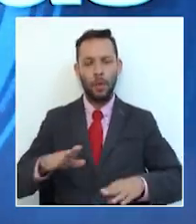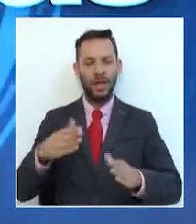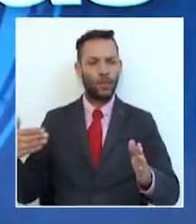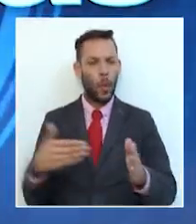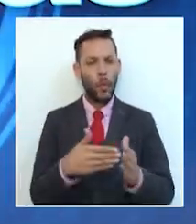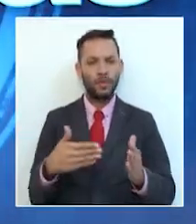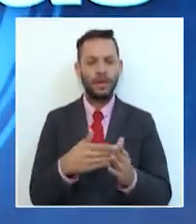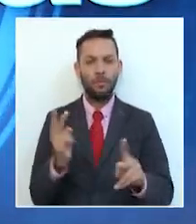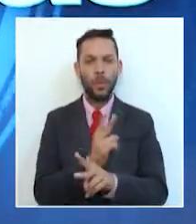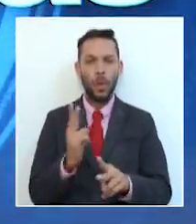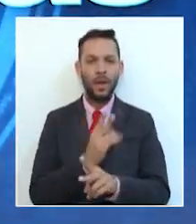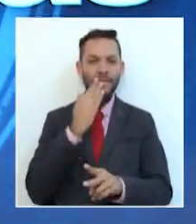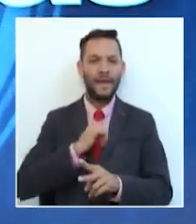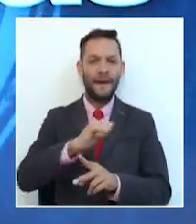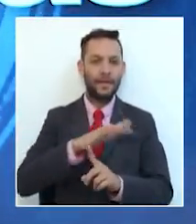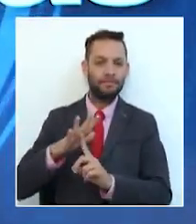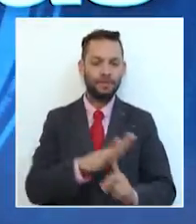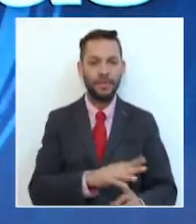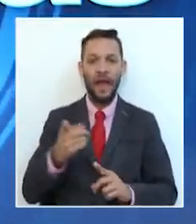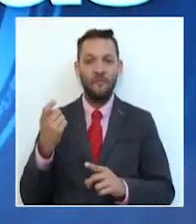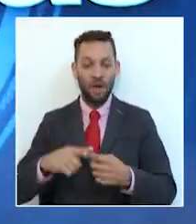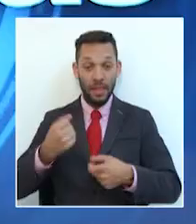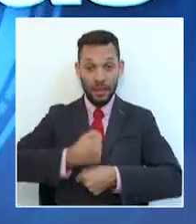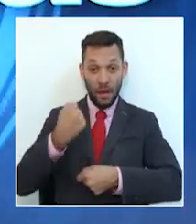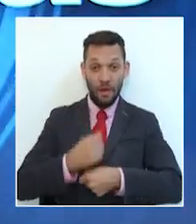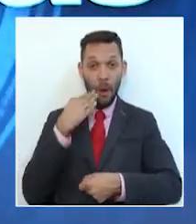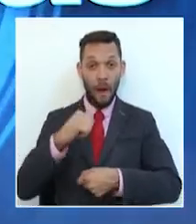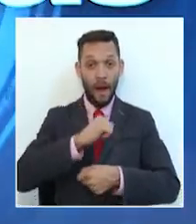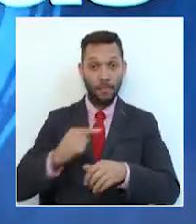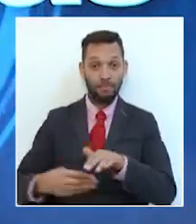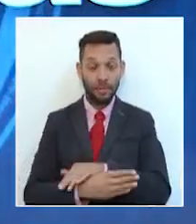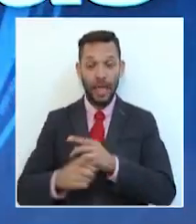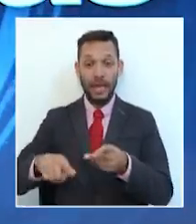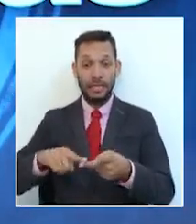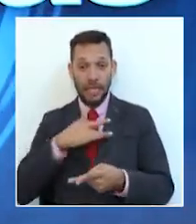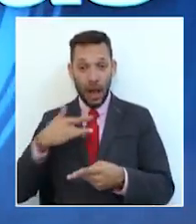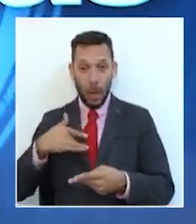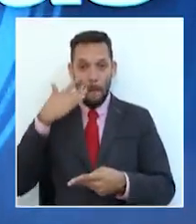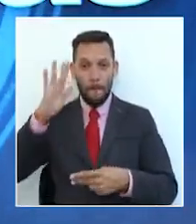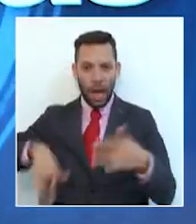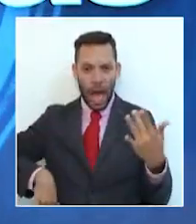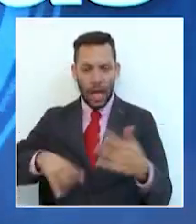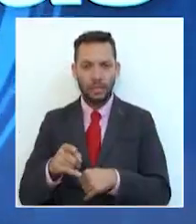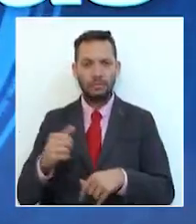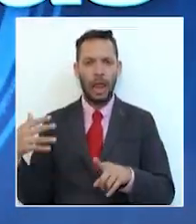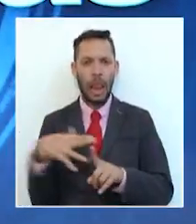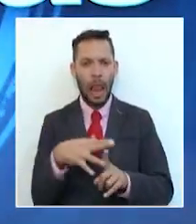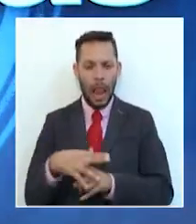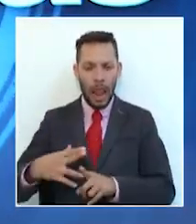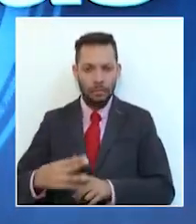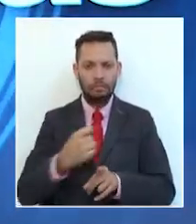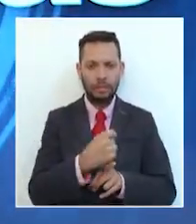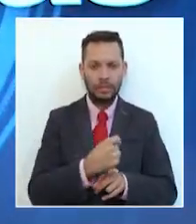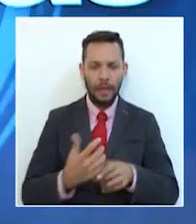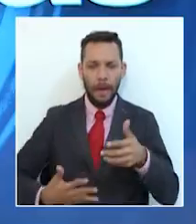mujer. Según los manifestantes, la falta de empleo en las mujeres, el mal servicio de salud en Cosmitet y las amenazas a docentes son las